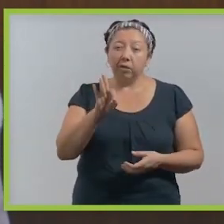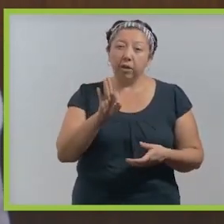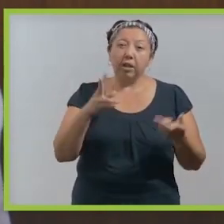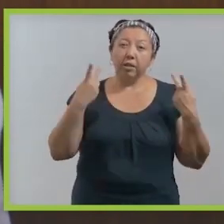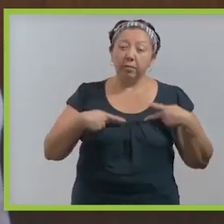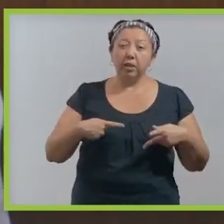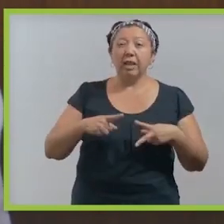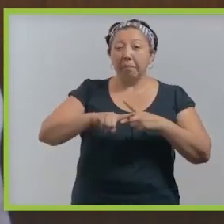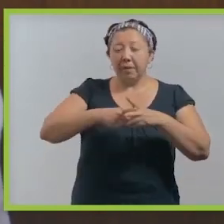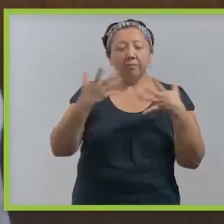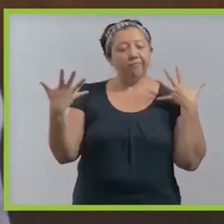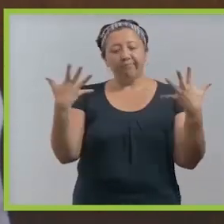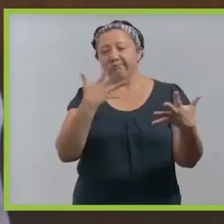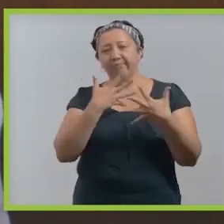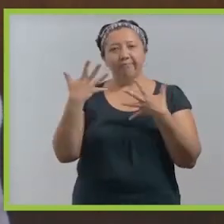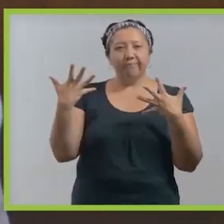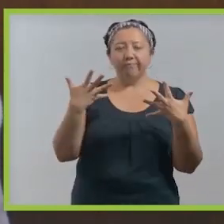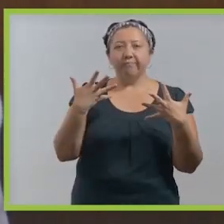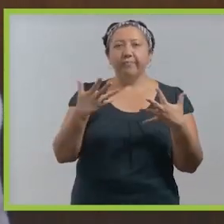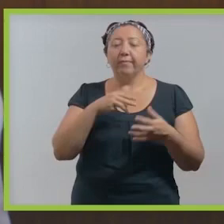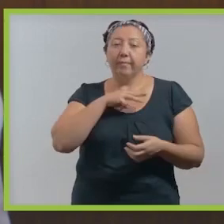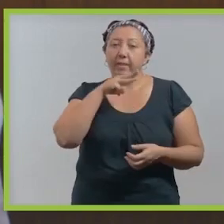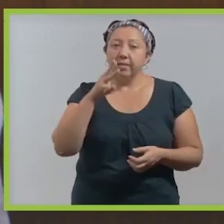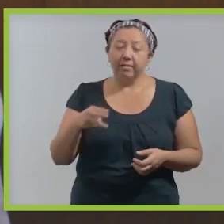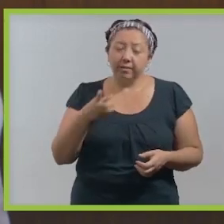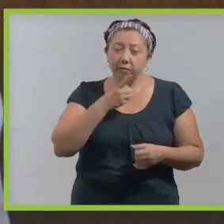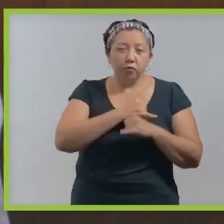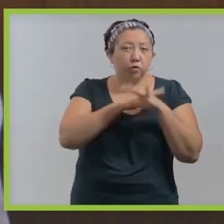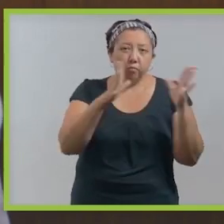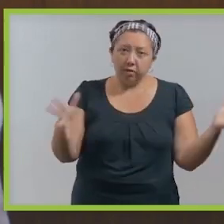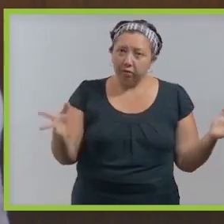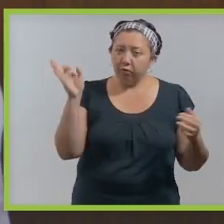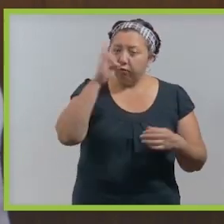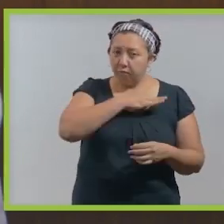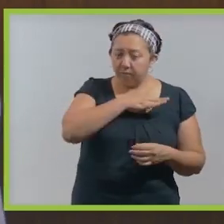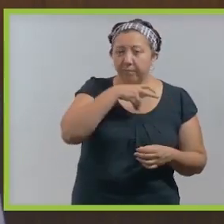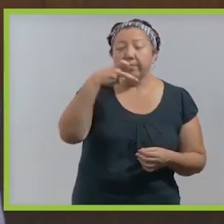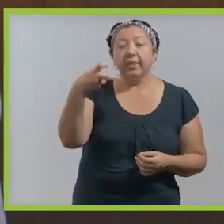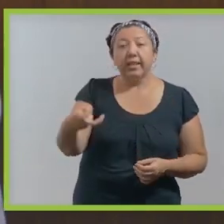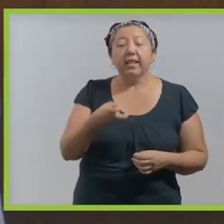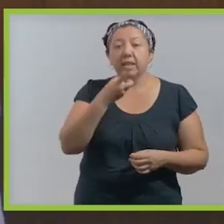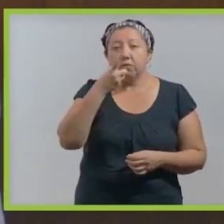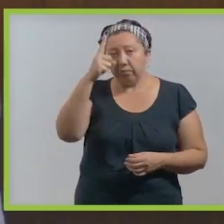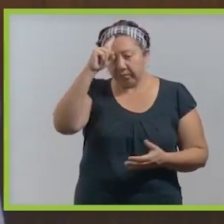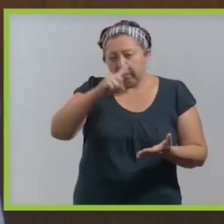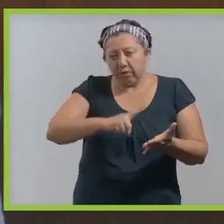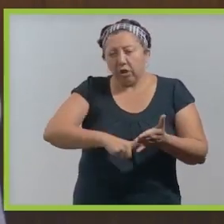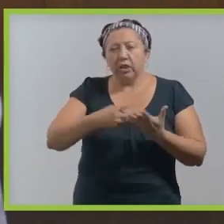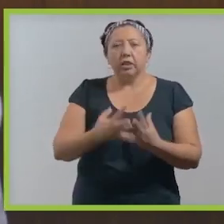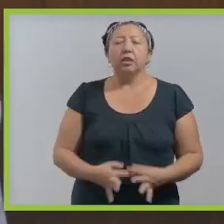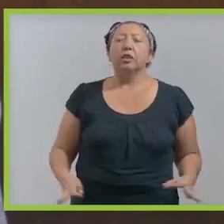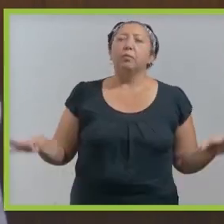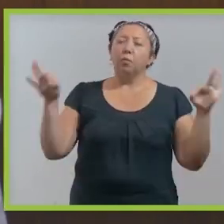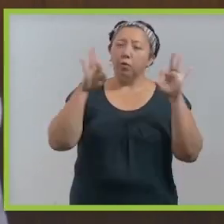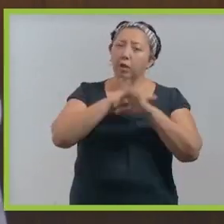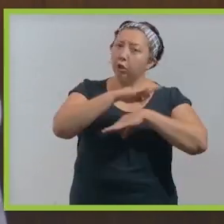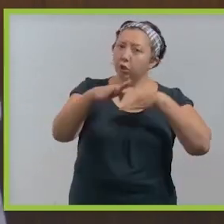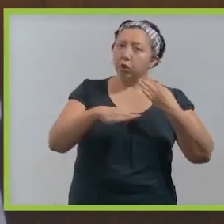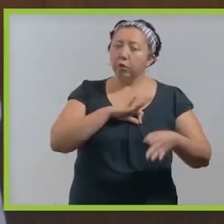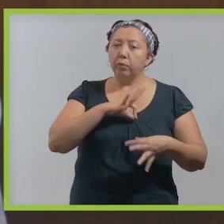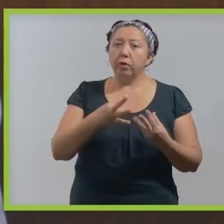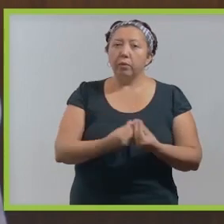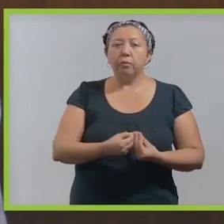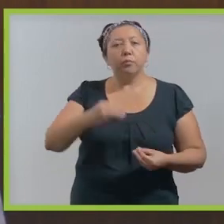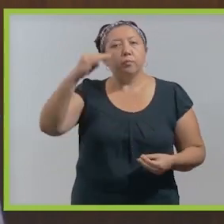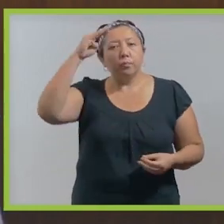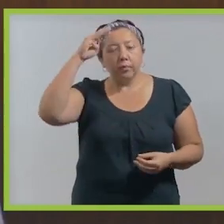la gente se empieza a confundir y empieza a manejar información pues que no es real, ¿no? Entonces, en ese sentido creo que es importante que todos podamos tener